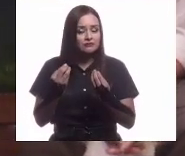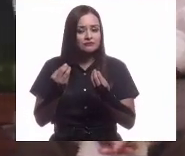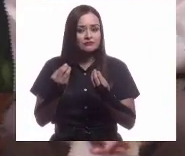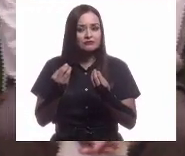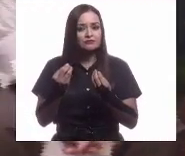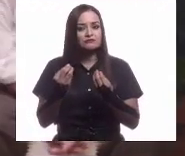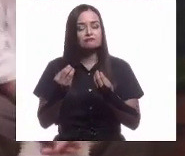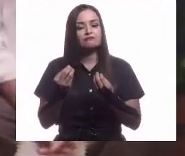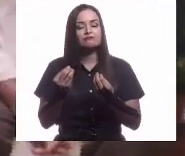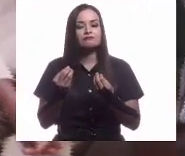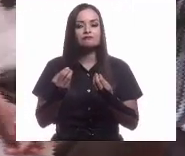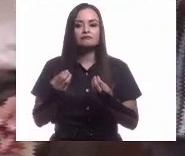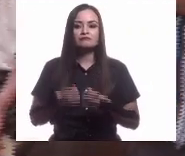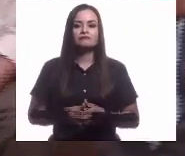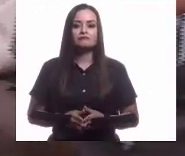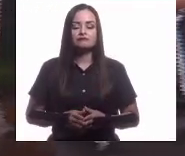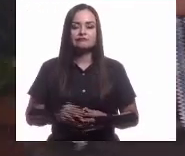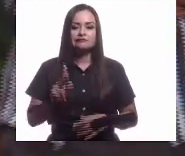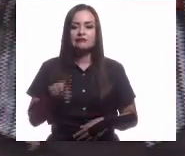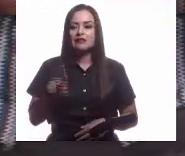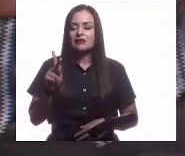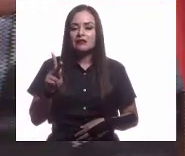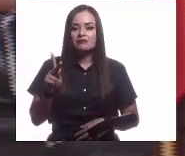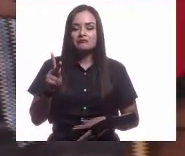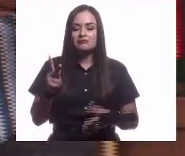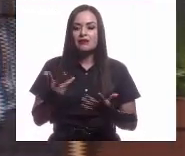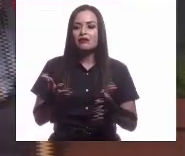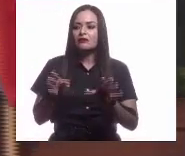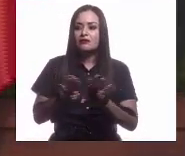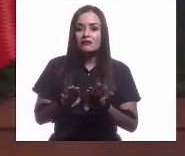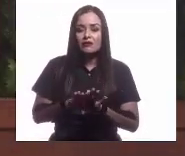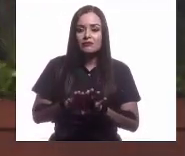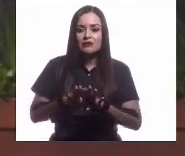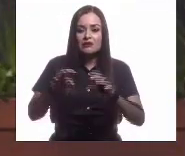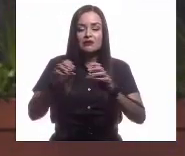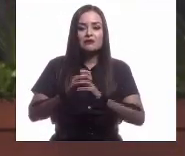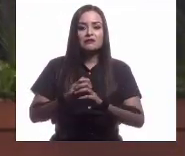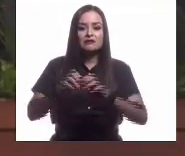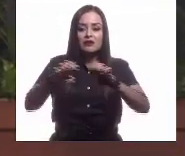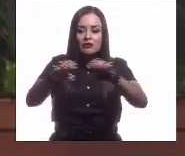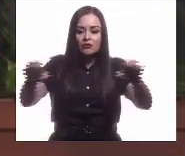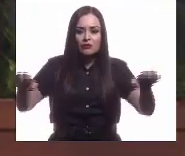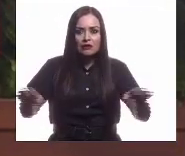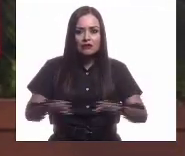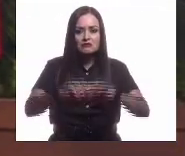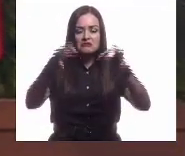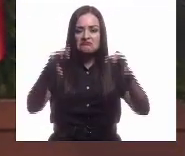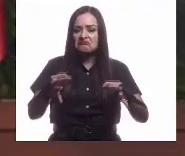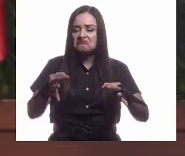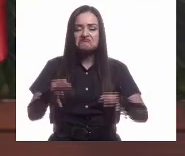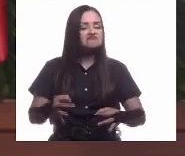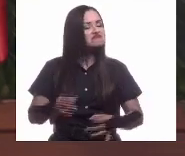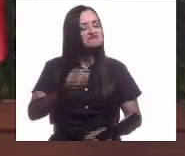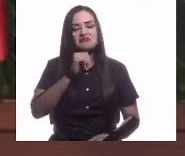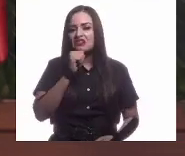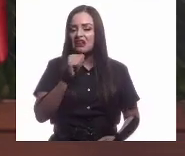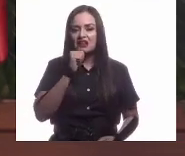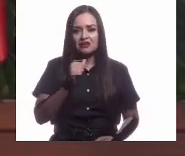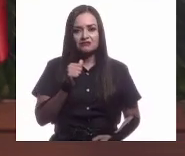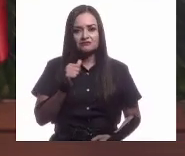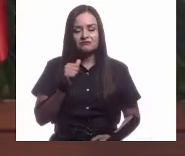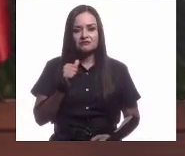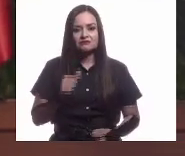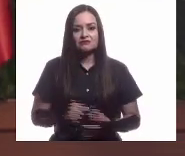deportistas, pero no teníamos ningún equipo profesional para ir a disfrutar del deporte como un espectáculo. Y el